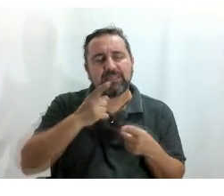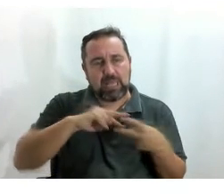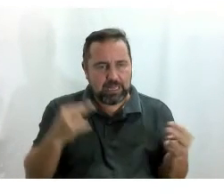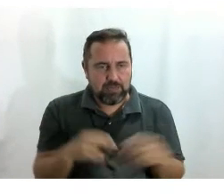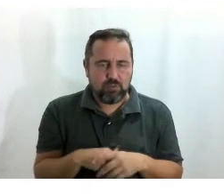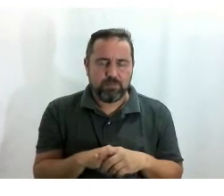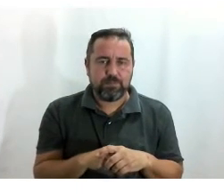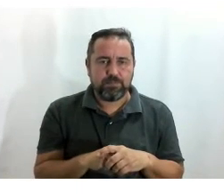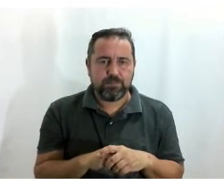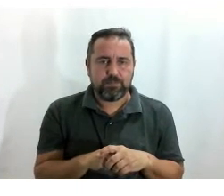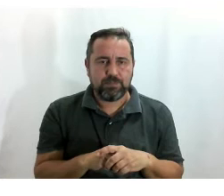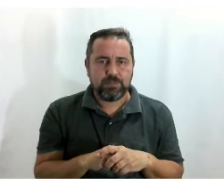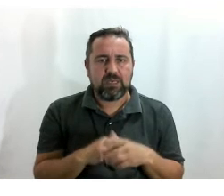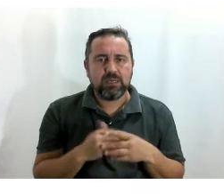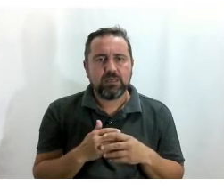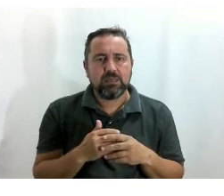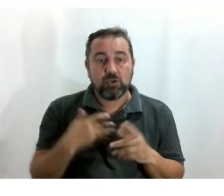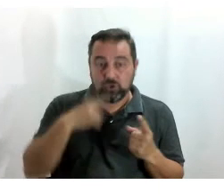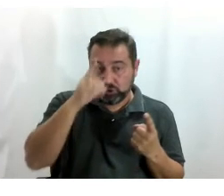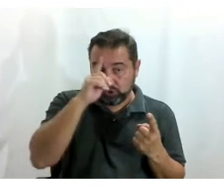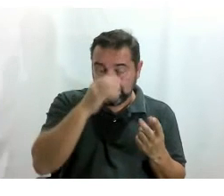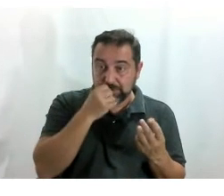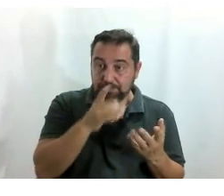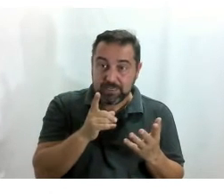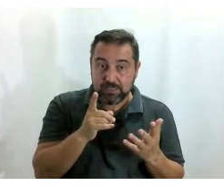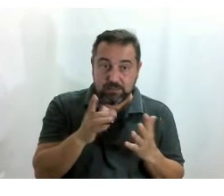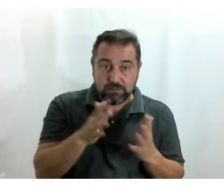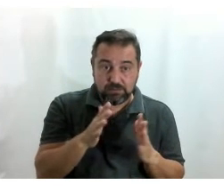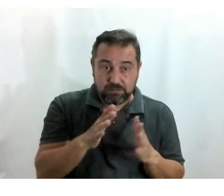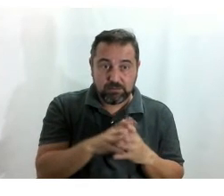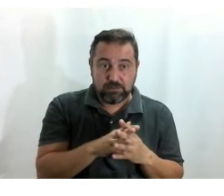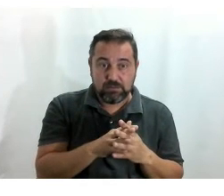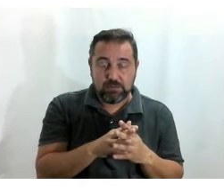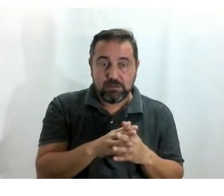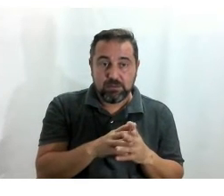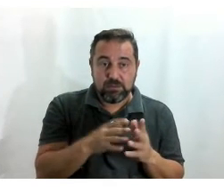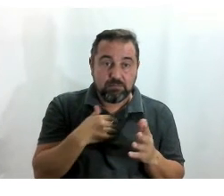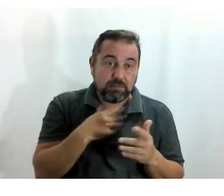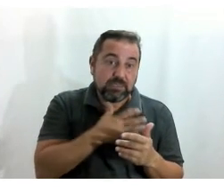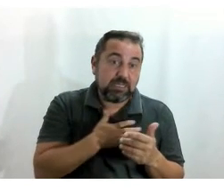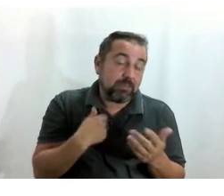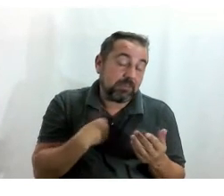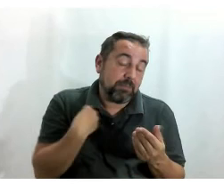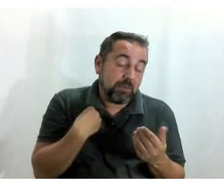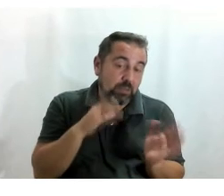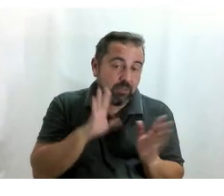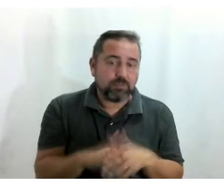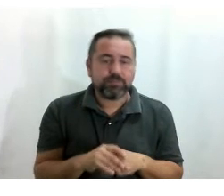¿vale? Sí. No sé si he entendido la pregunta o si era lo que estaban